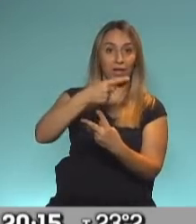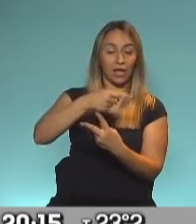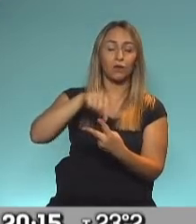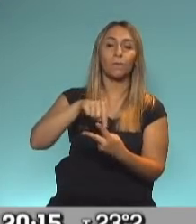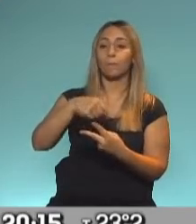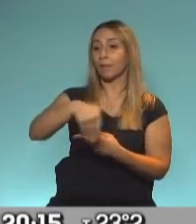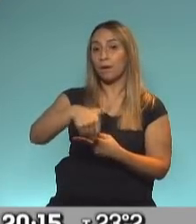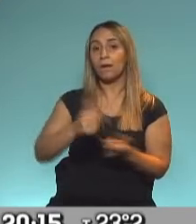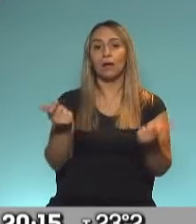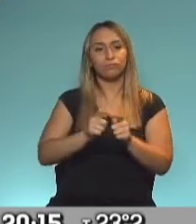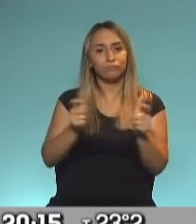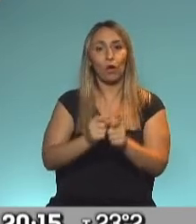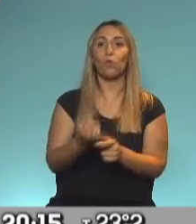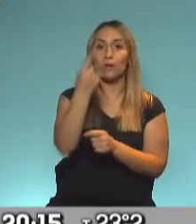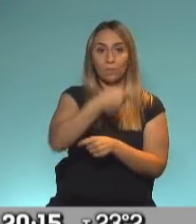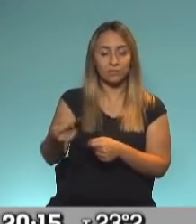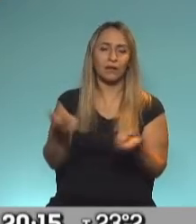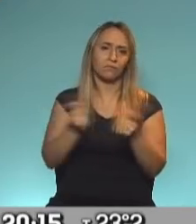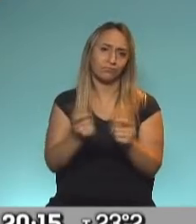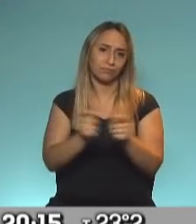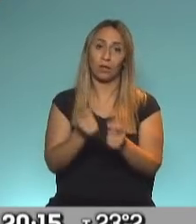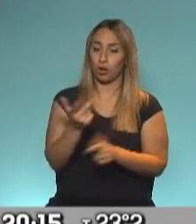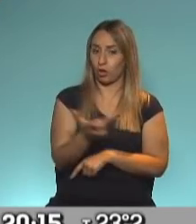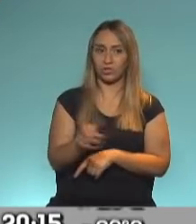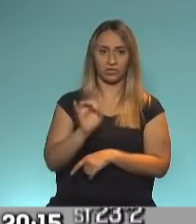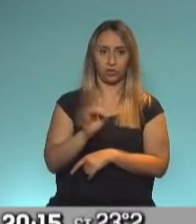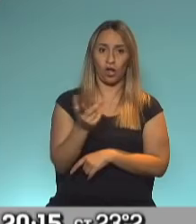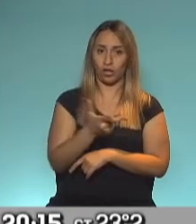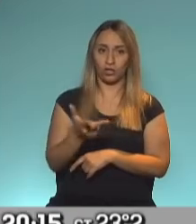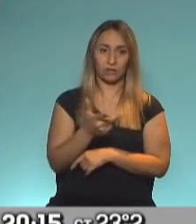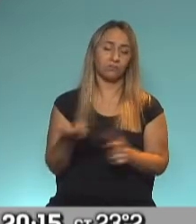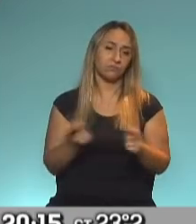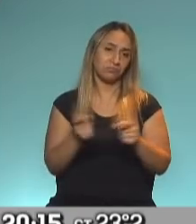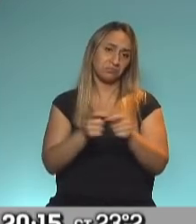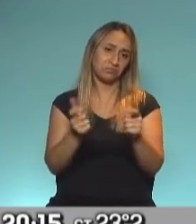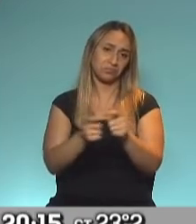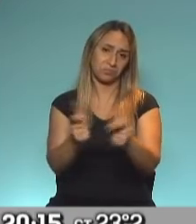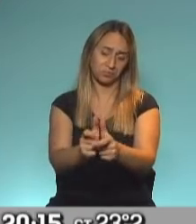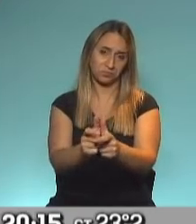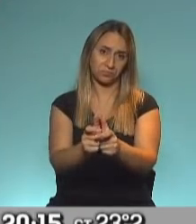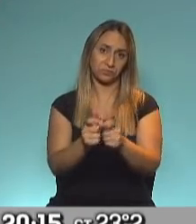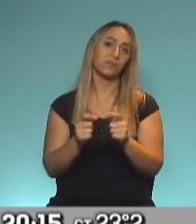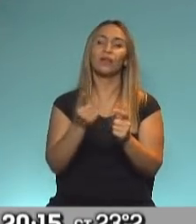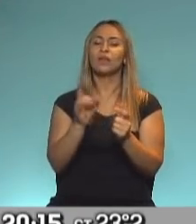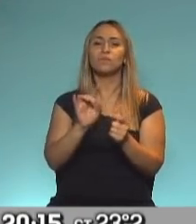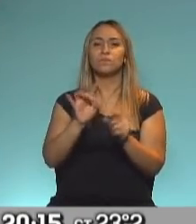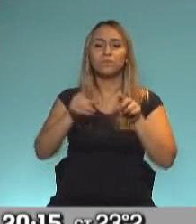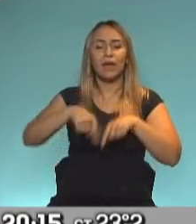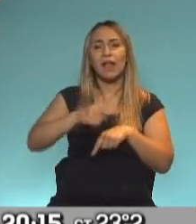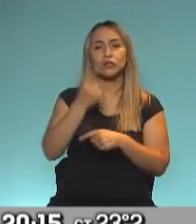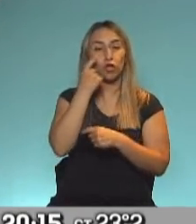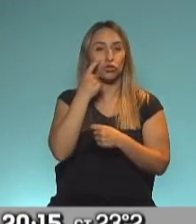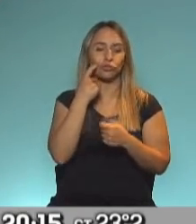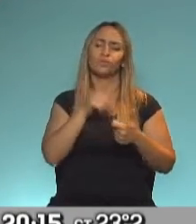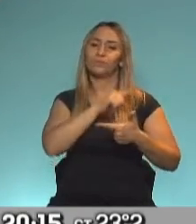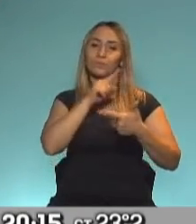está hablando de que serían una vez por semana entre los tres en este tridente del AMBA, para monitorear la situación.